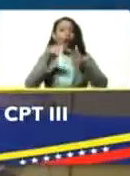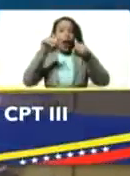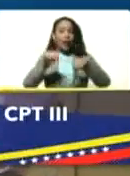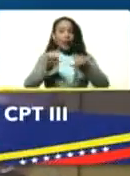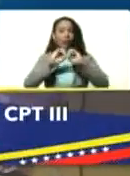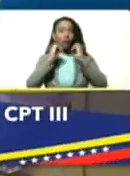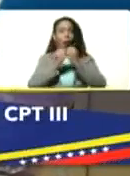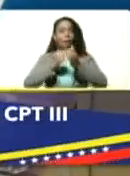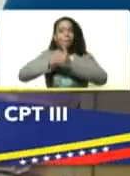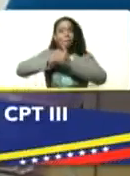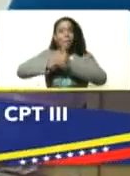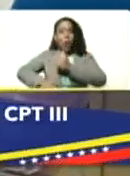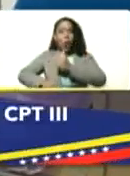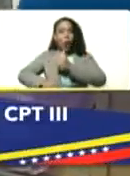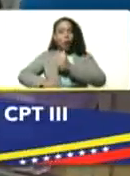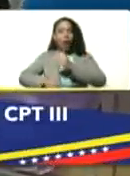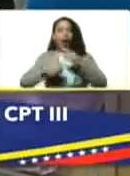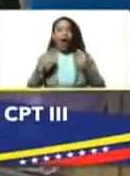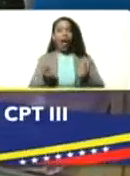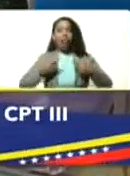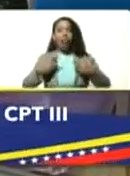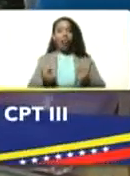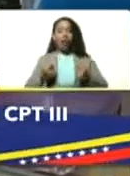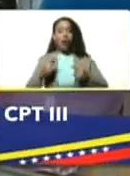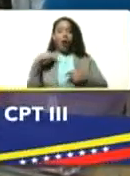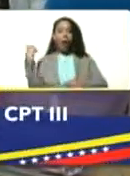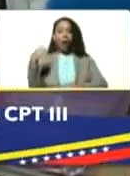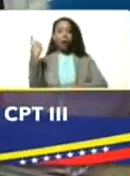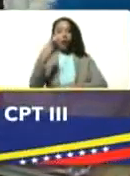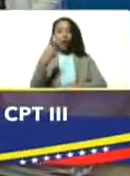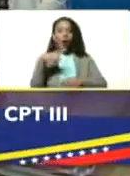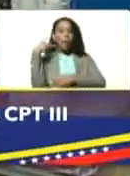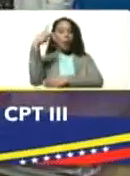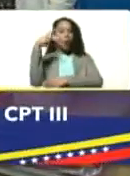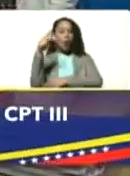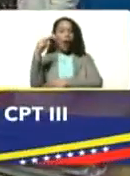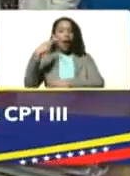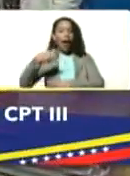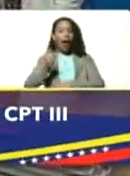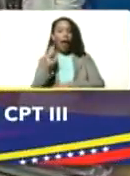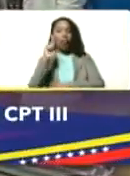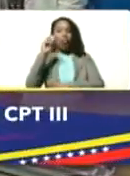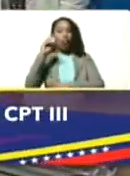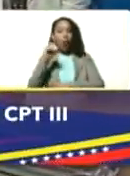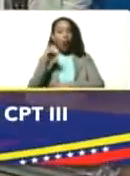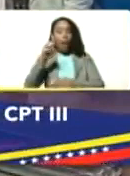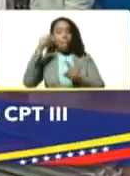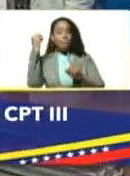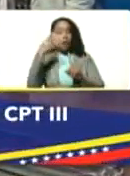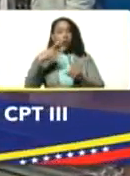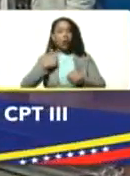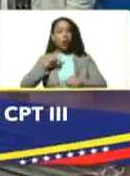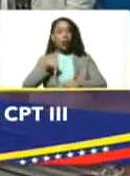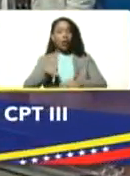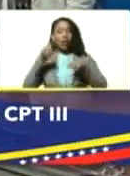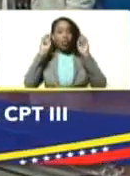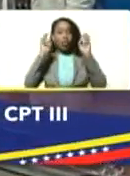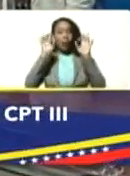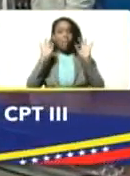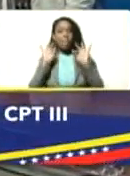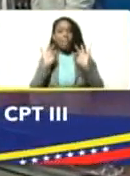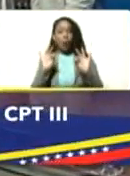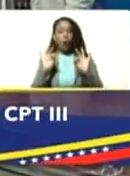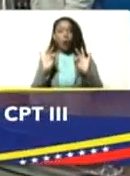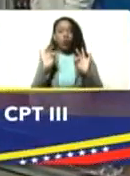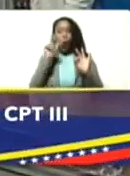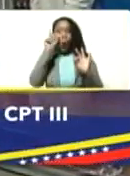de parto activo para este ambulatorio en la parroquia El Hato, y cuál es el impacto, por ejemplo, que tenemos en este caso específico,